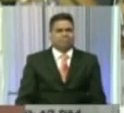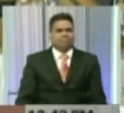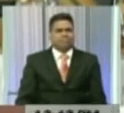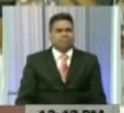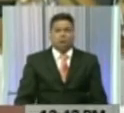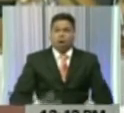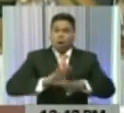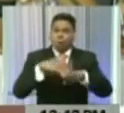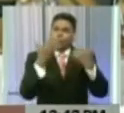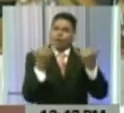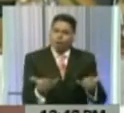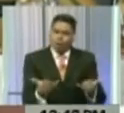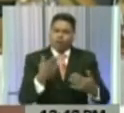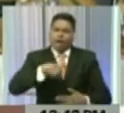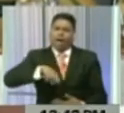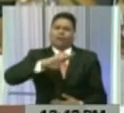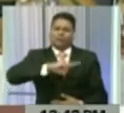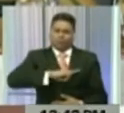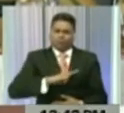Porque ahora nos toca a nosotros